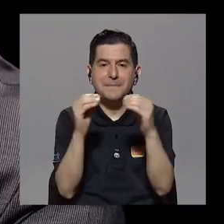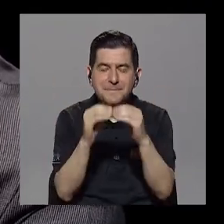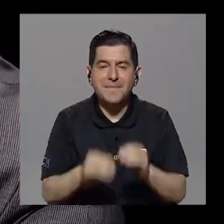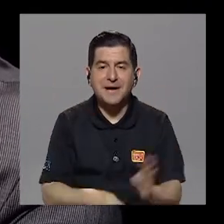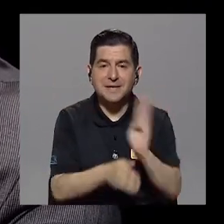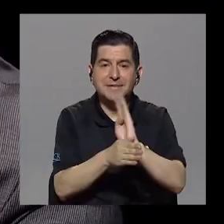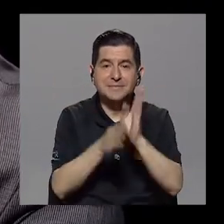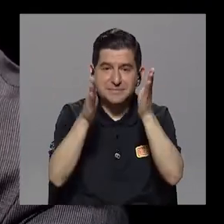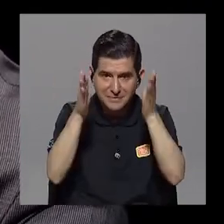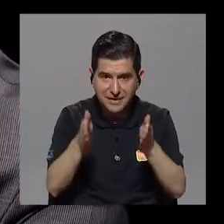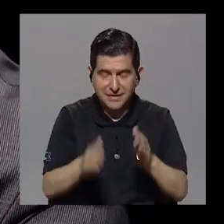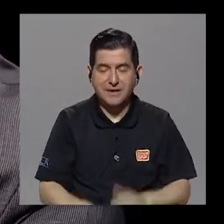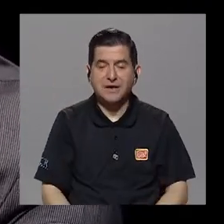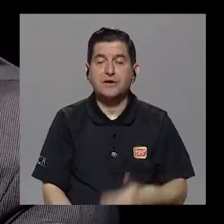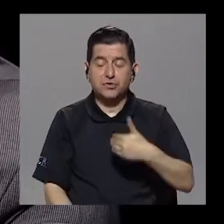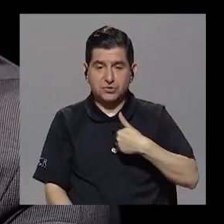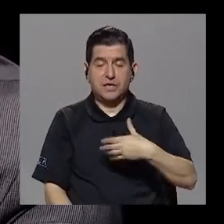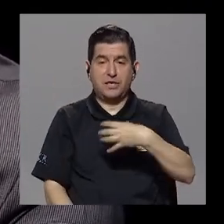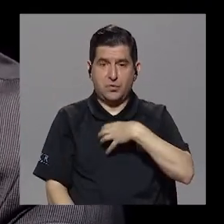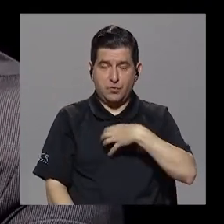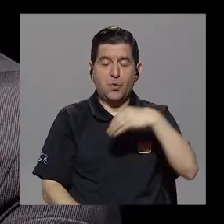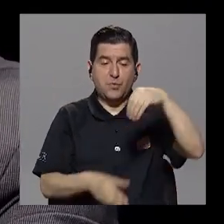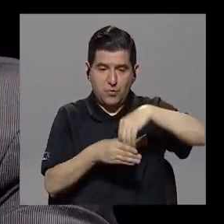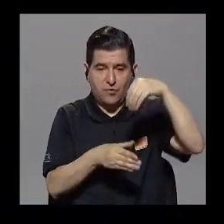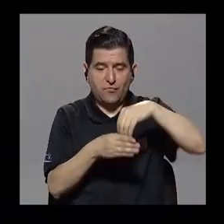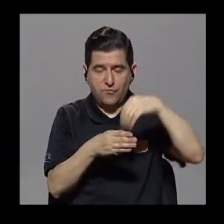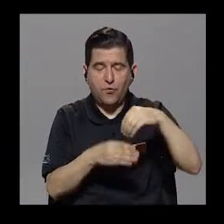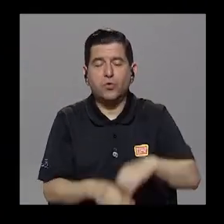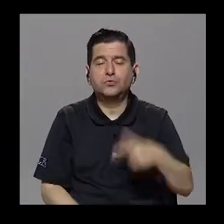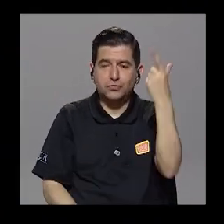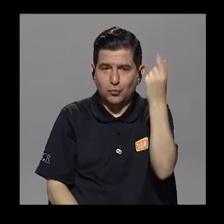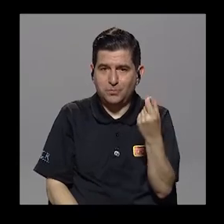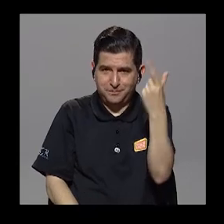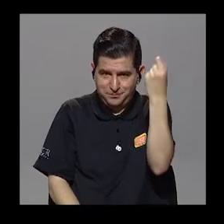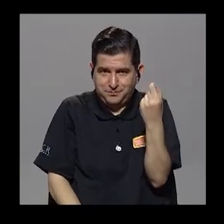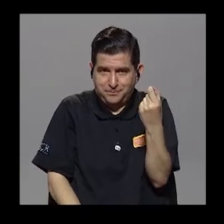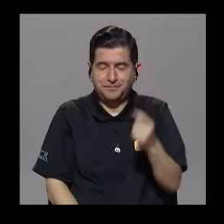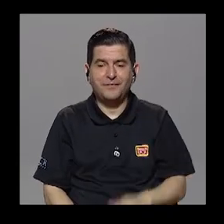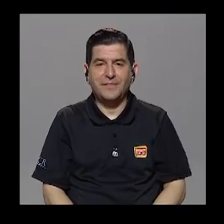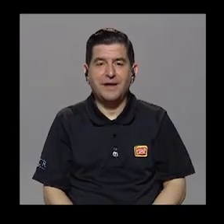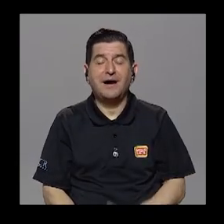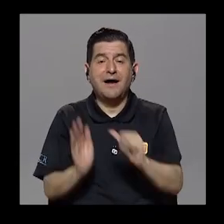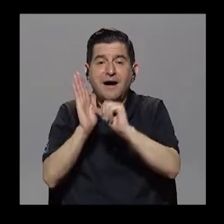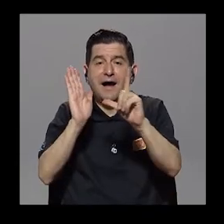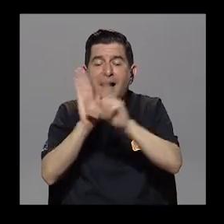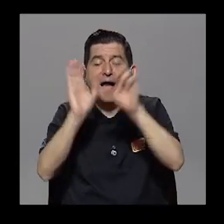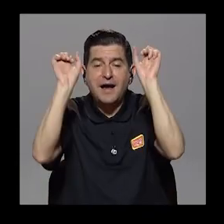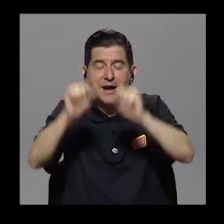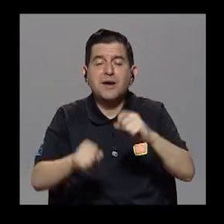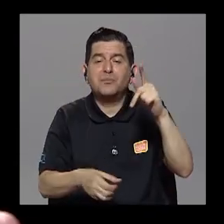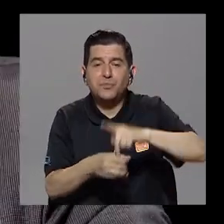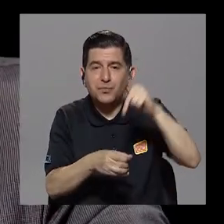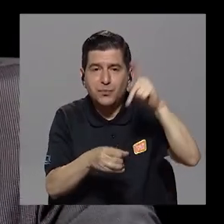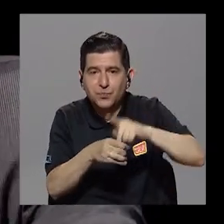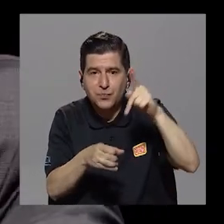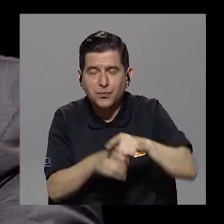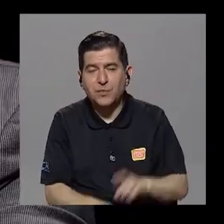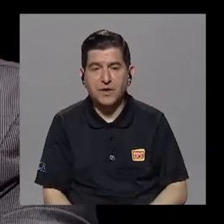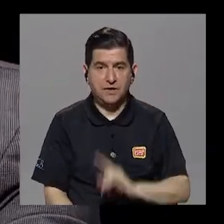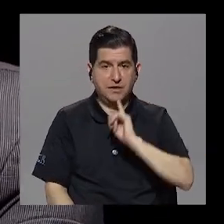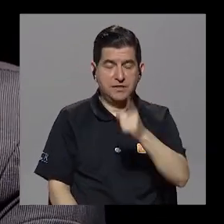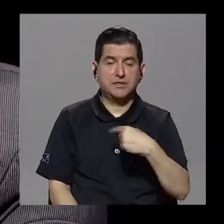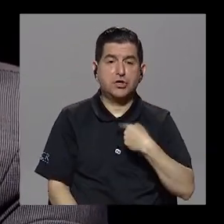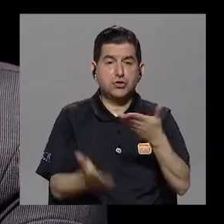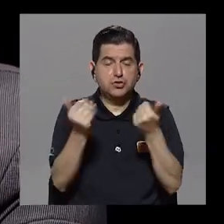banqueros. Así Los es. bancos tienen sus propios fondos de Así pensiones. es. Entonces ahí el Congreso puede tener una participación de decir,